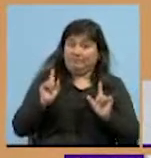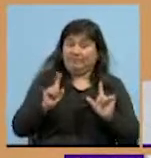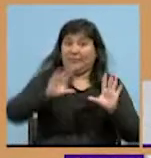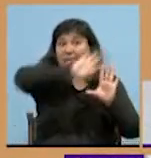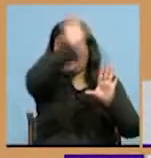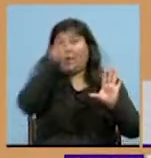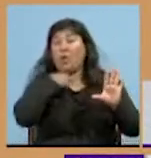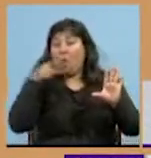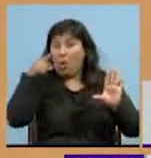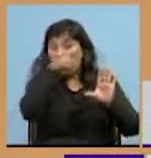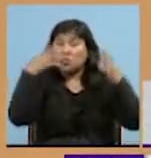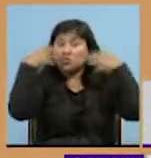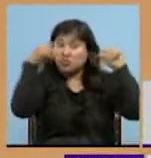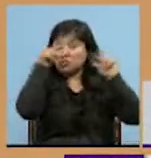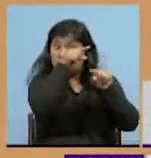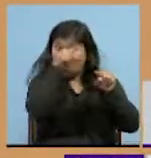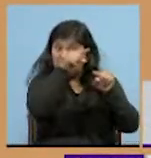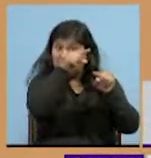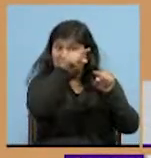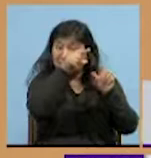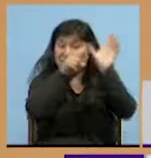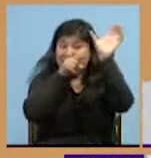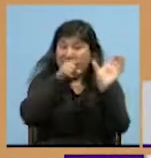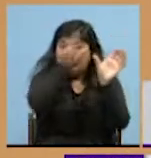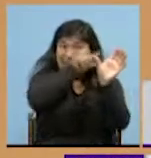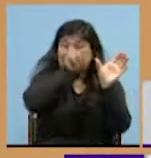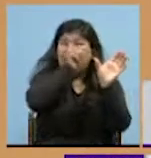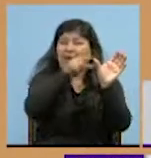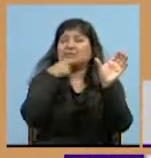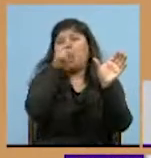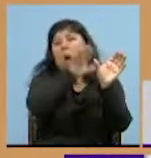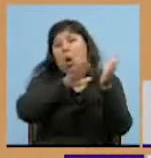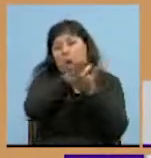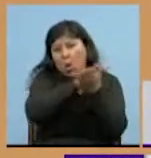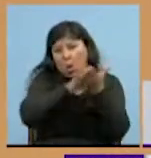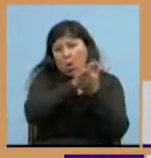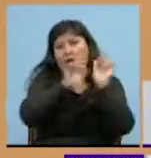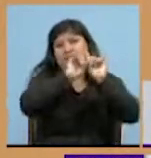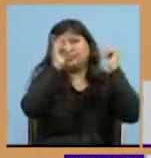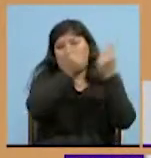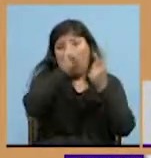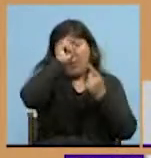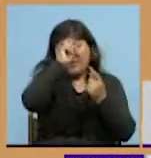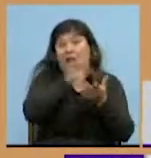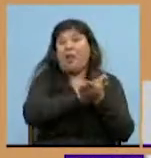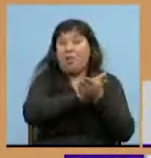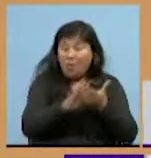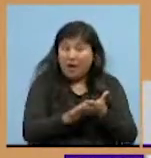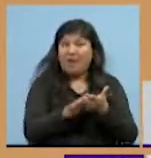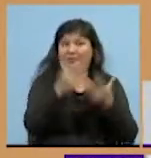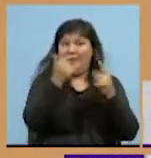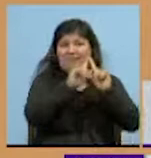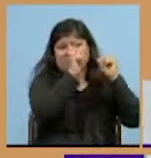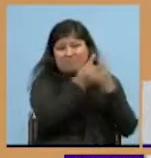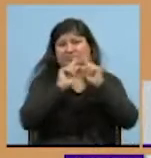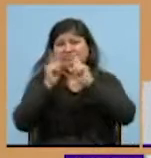conservado, aún con cuenta con 6 habitaciones, está lindo, y solamente contaba con un médico y algunos otros médicos